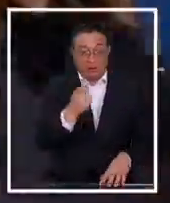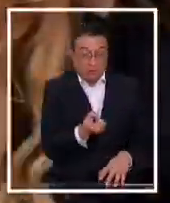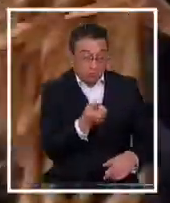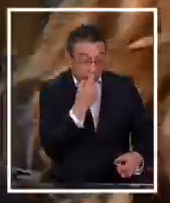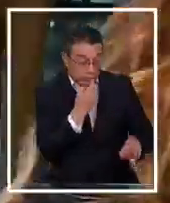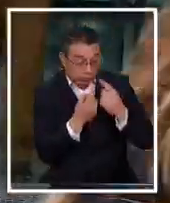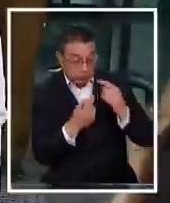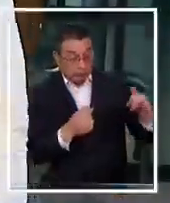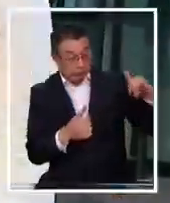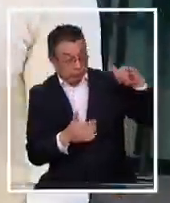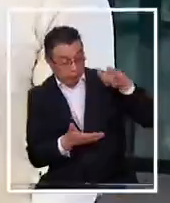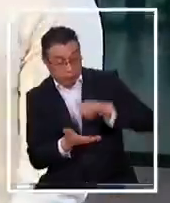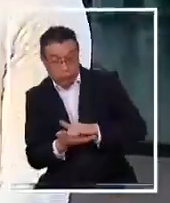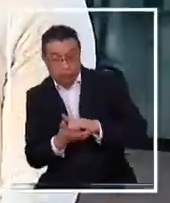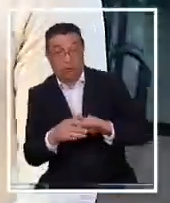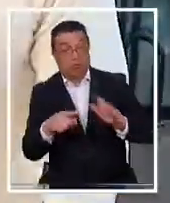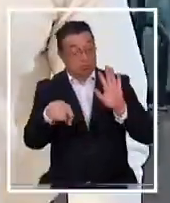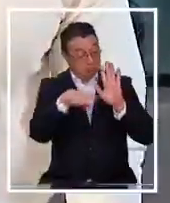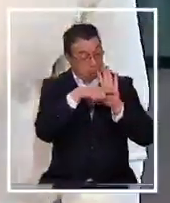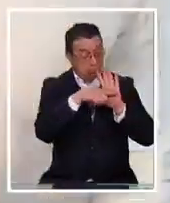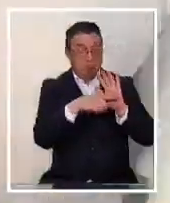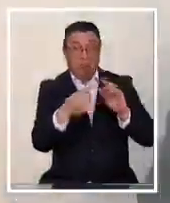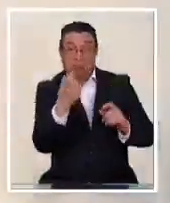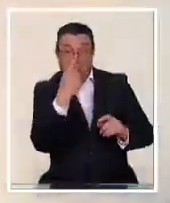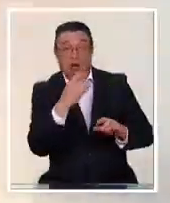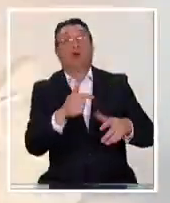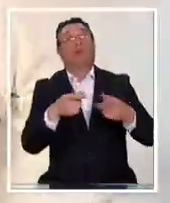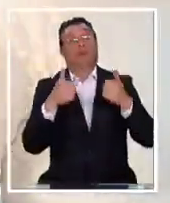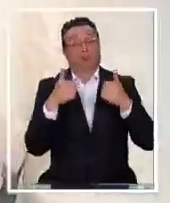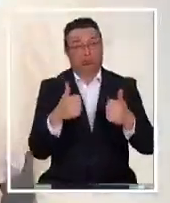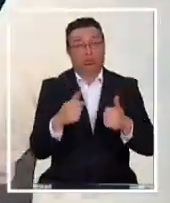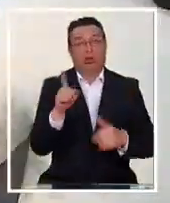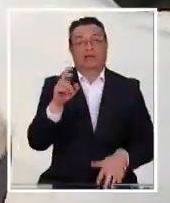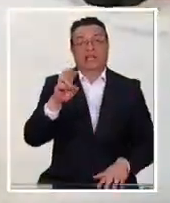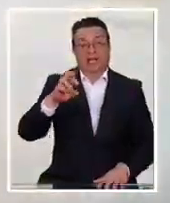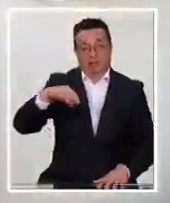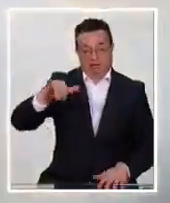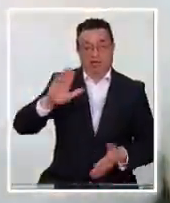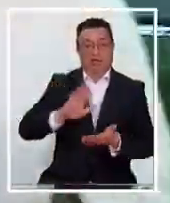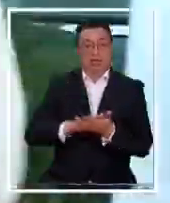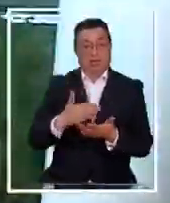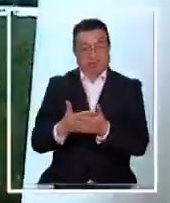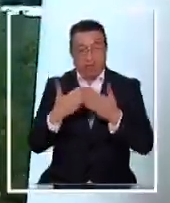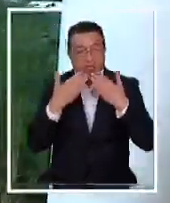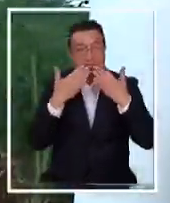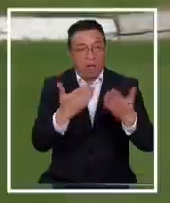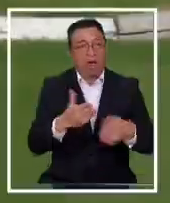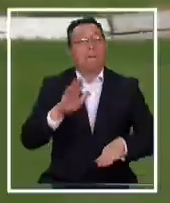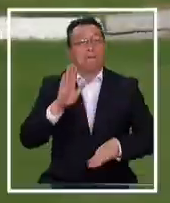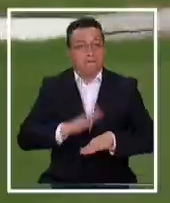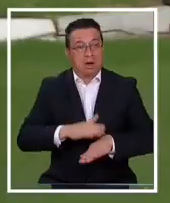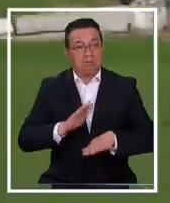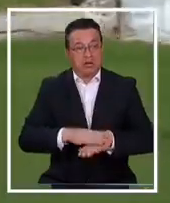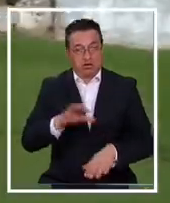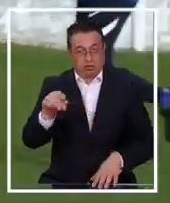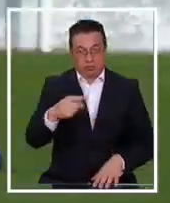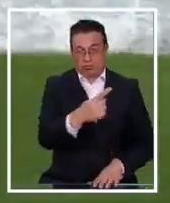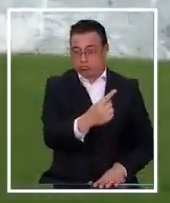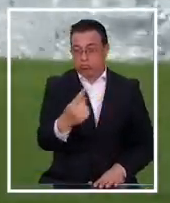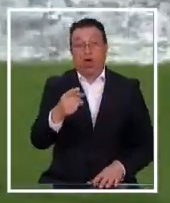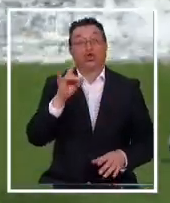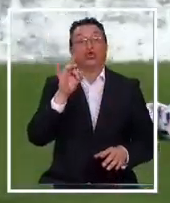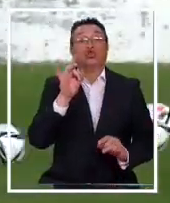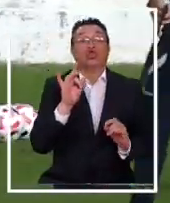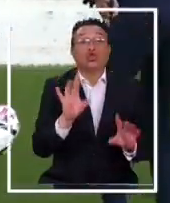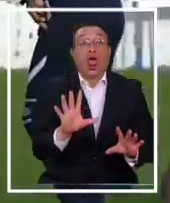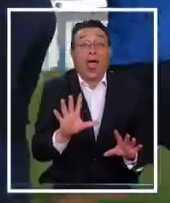se realicen al llegar dé negativo. Con ese resultado, la Seremi de Salud les otorga un permiso único y exclusivamente